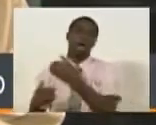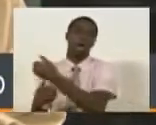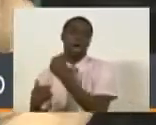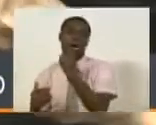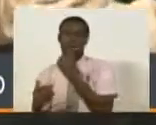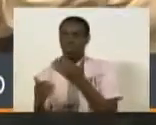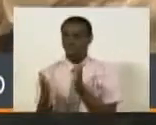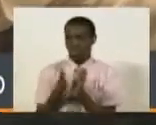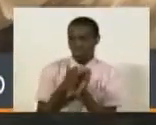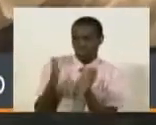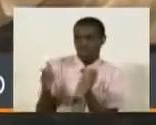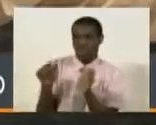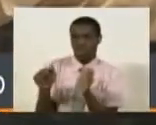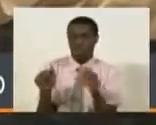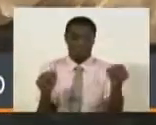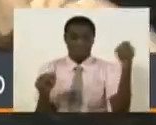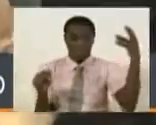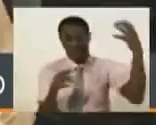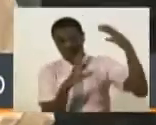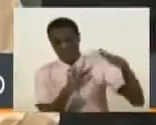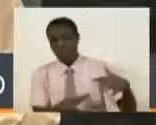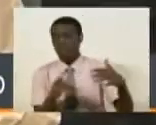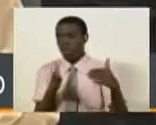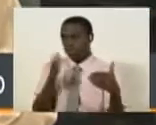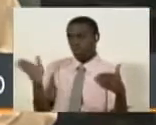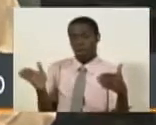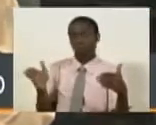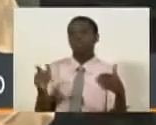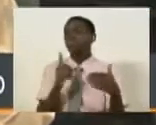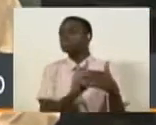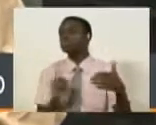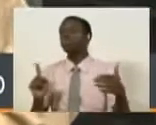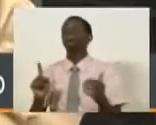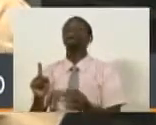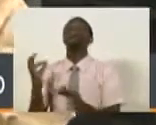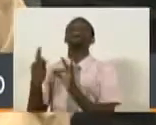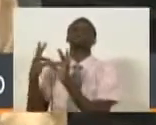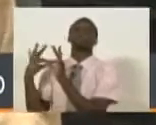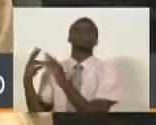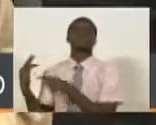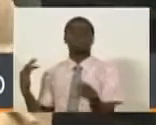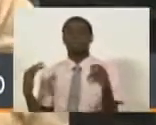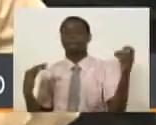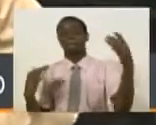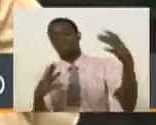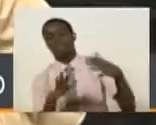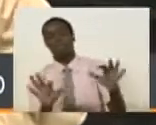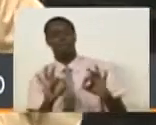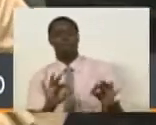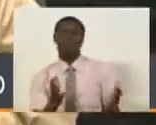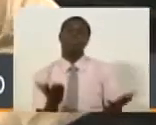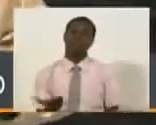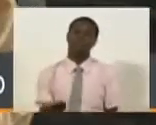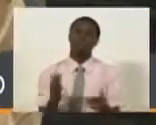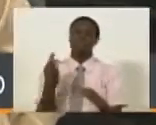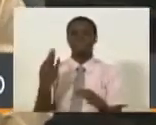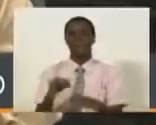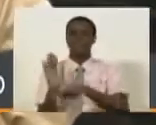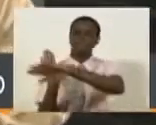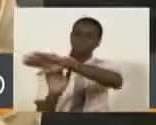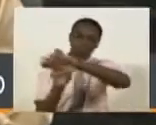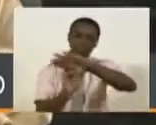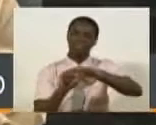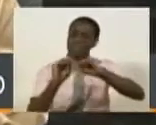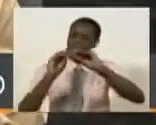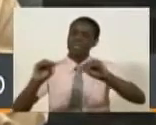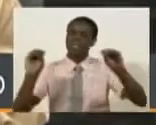lado donde sucedieron estos hechos. Tenemos que reflexionar y hacer un llamado constante a la paz, a